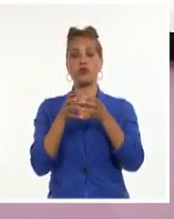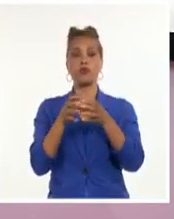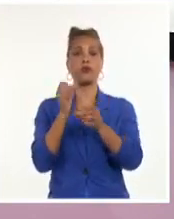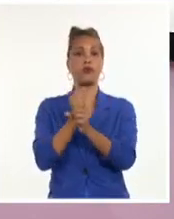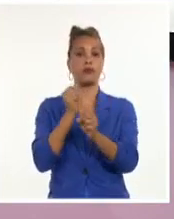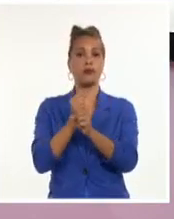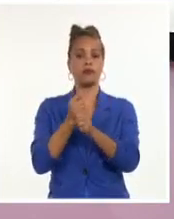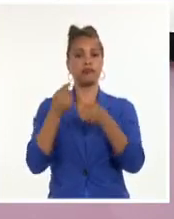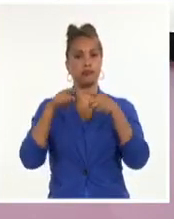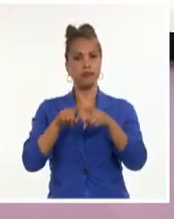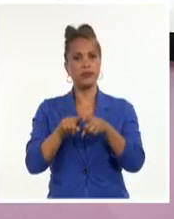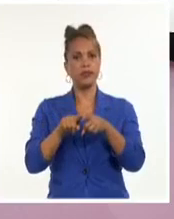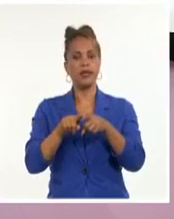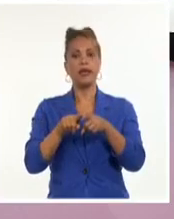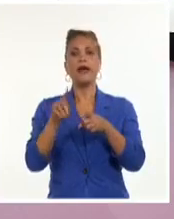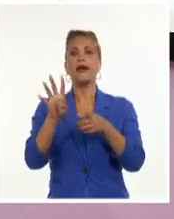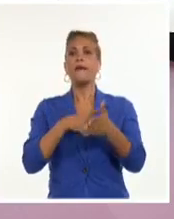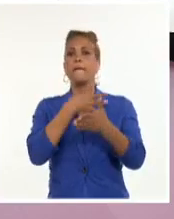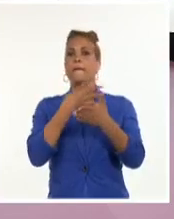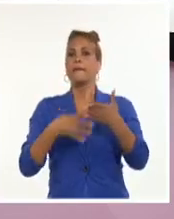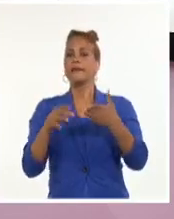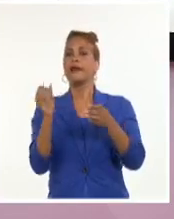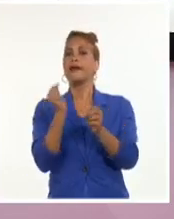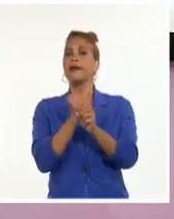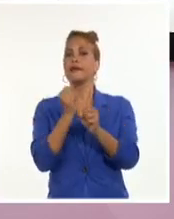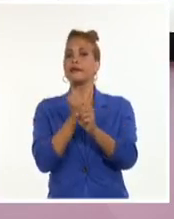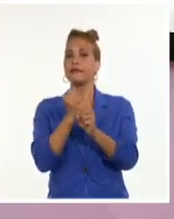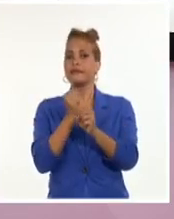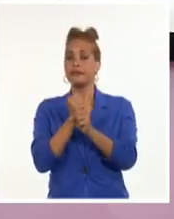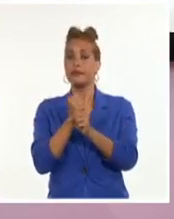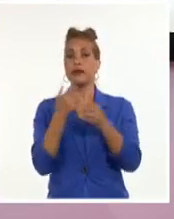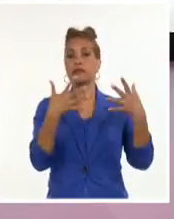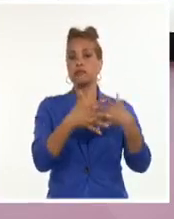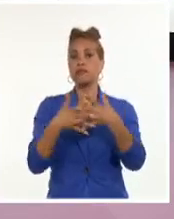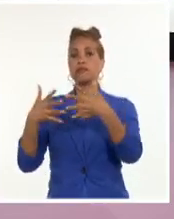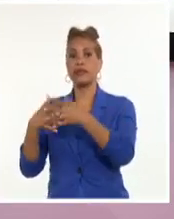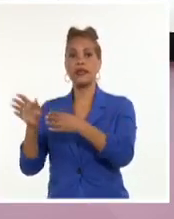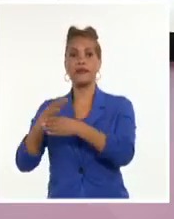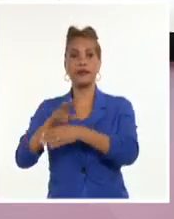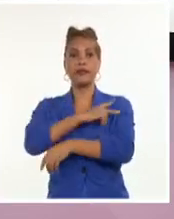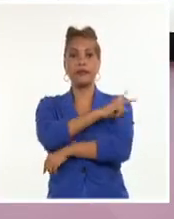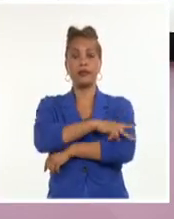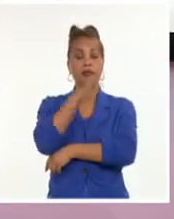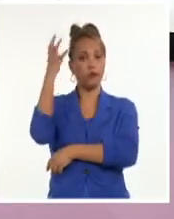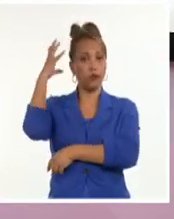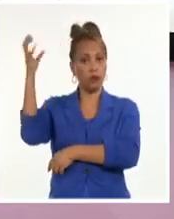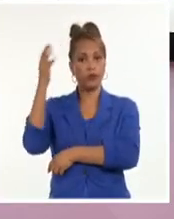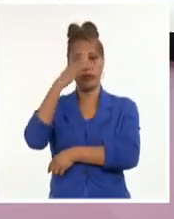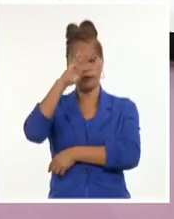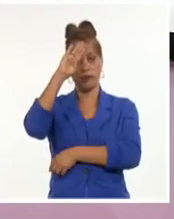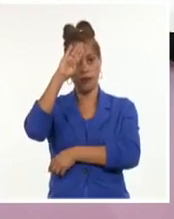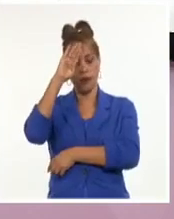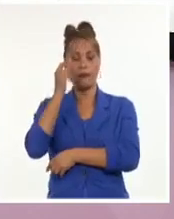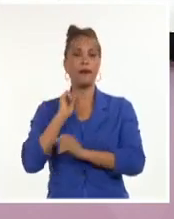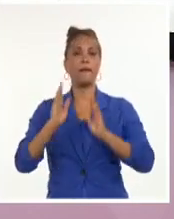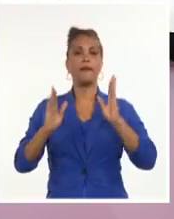Conjunto. Entre ellos, un plan de acciones conjuntas para la colaboración entre dicho bloque subregional y el gobierno de la Nación Caribeña para el